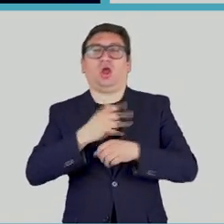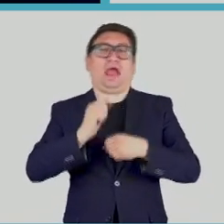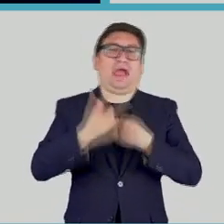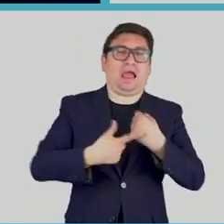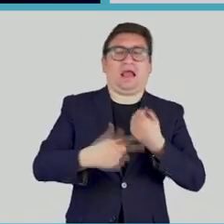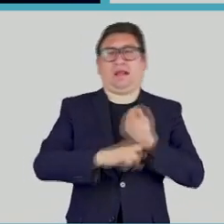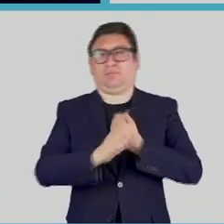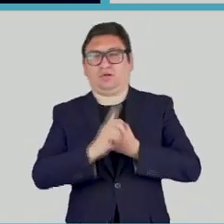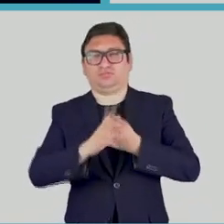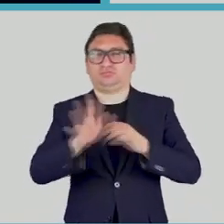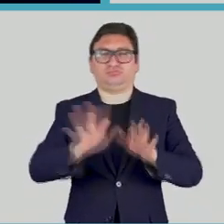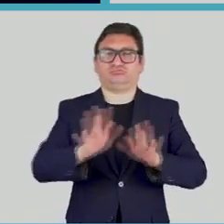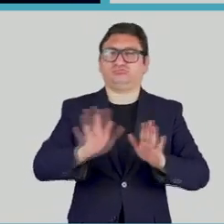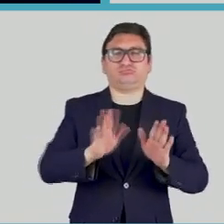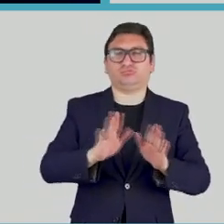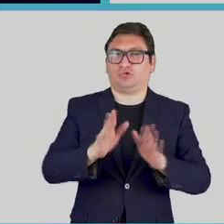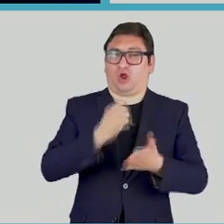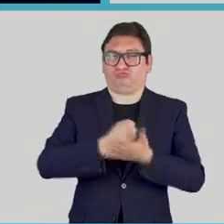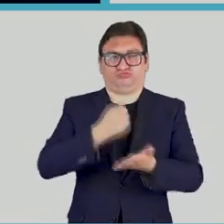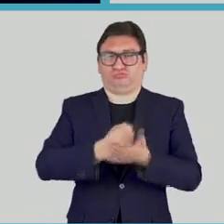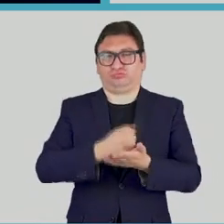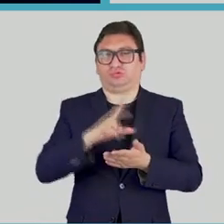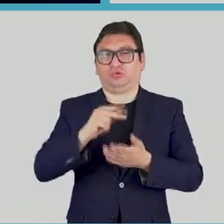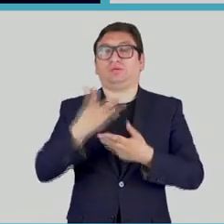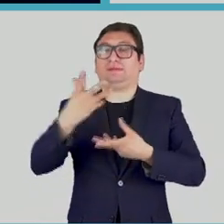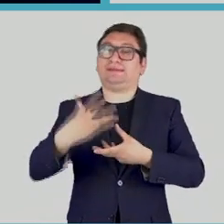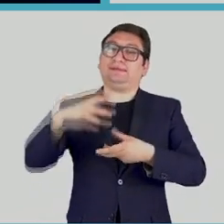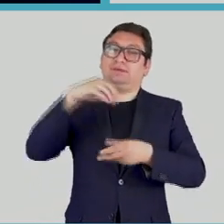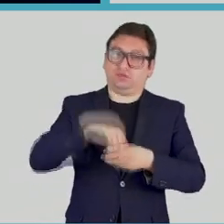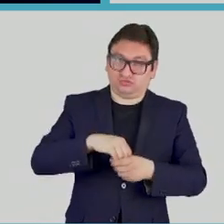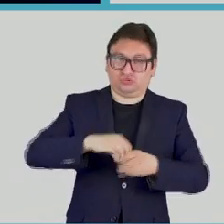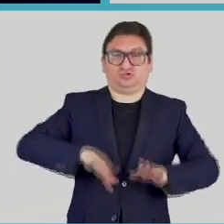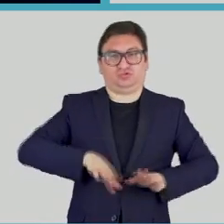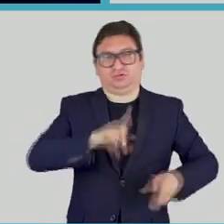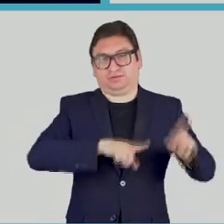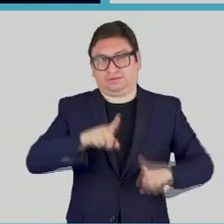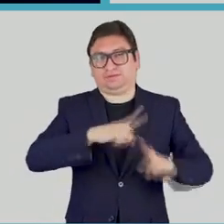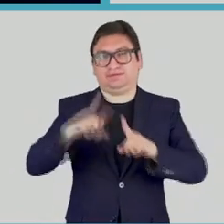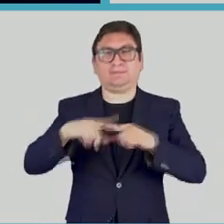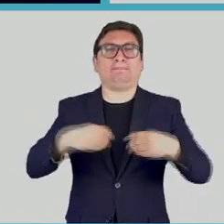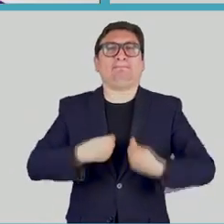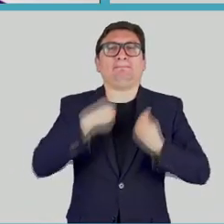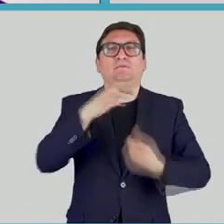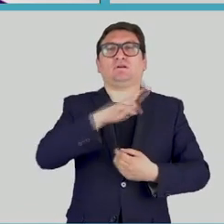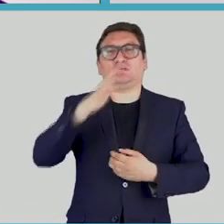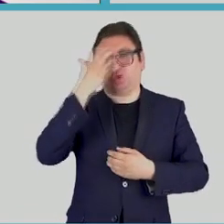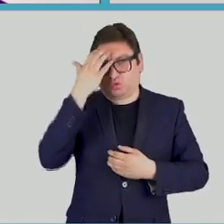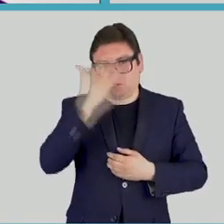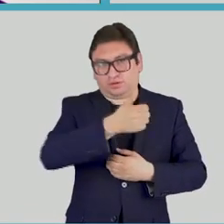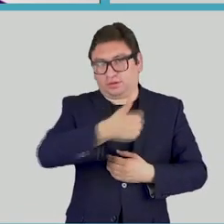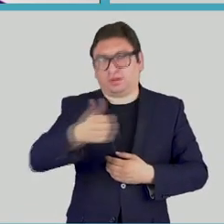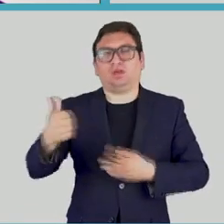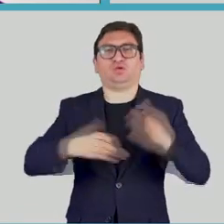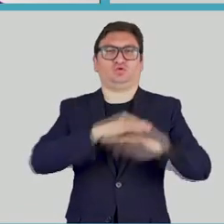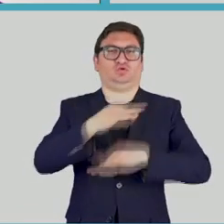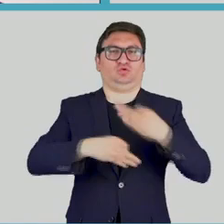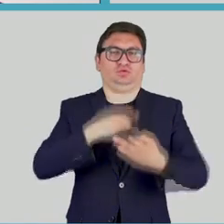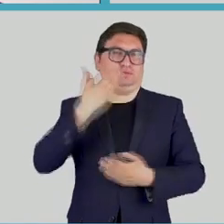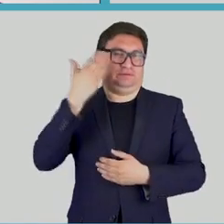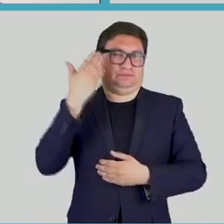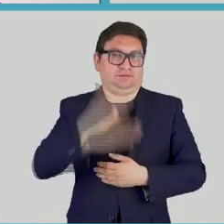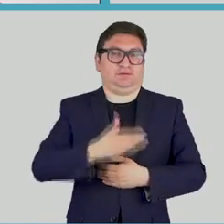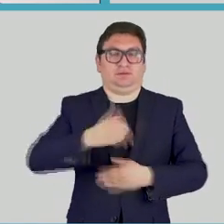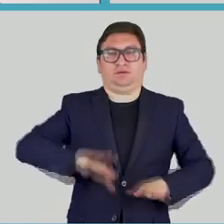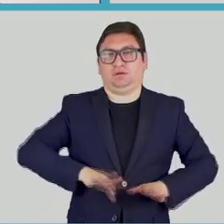estorbo como una cuestión que debe hacer forzada la inclusión la diversidad del vivir el reconocer la fortaleza que